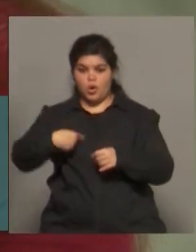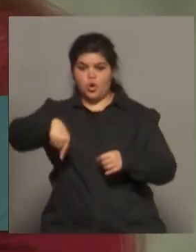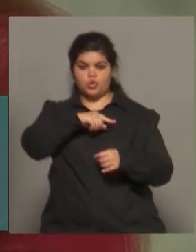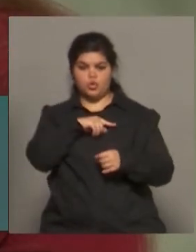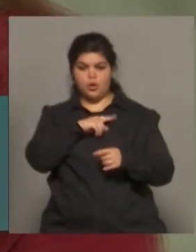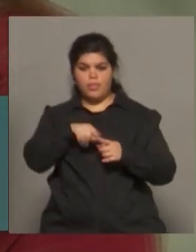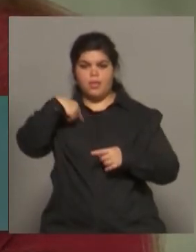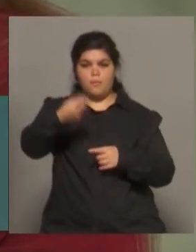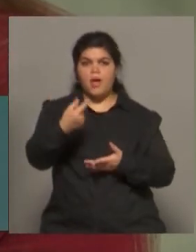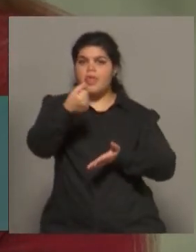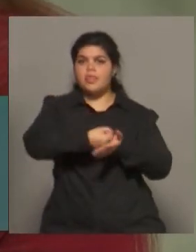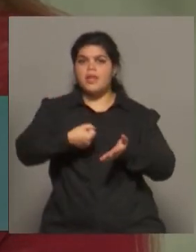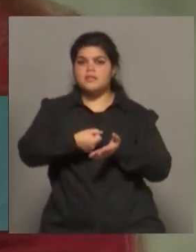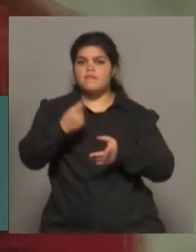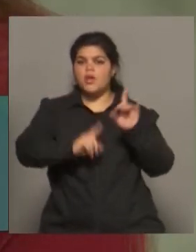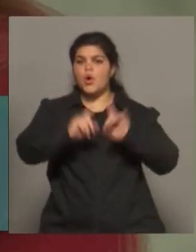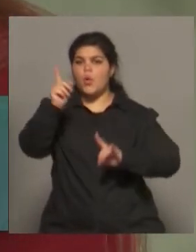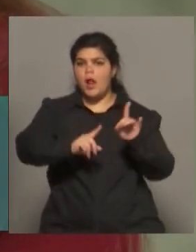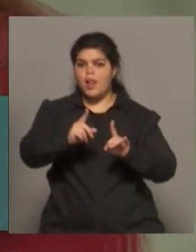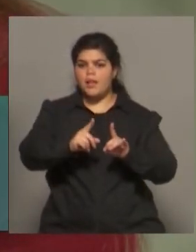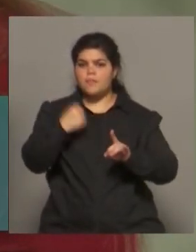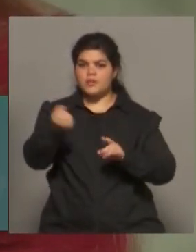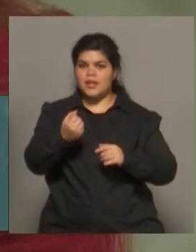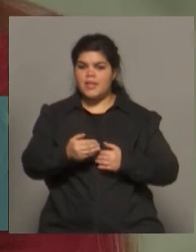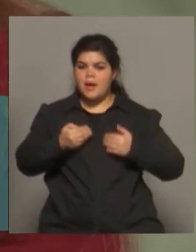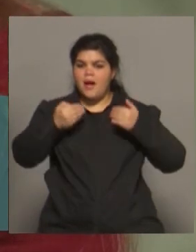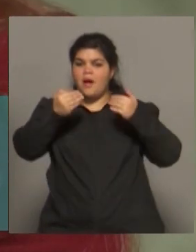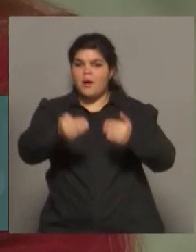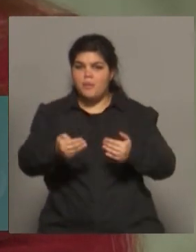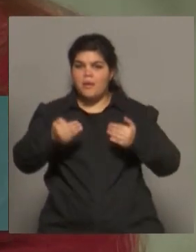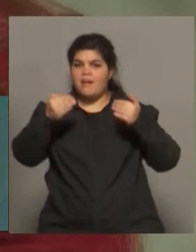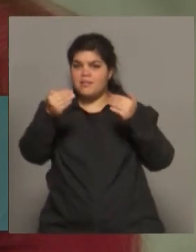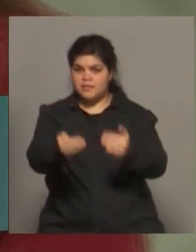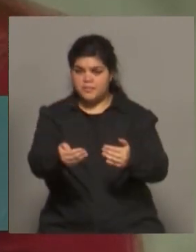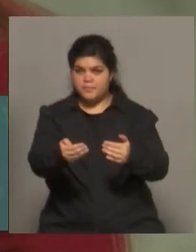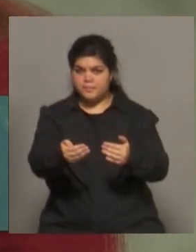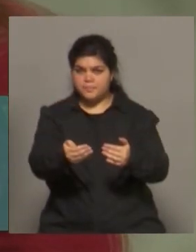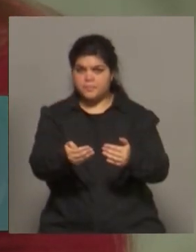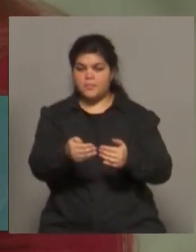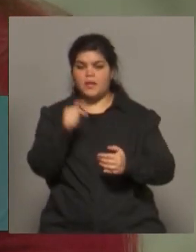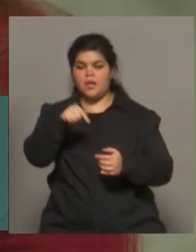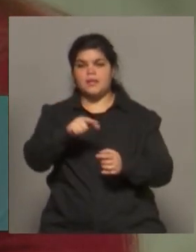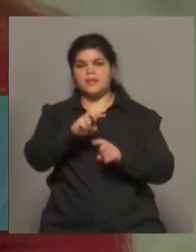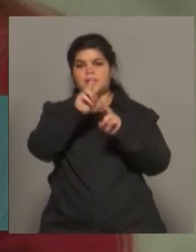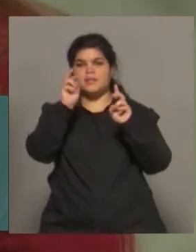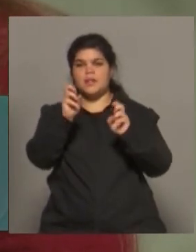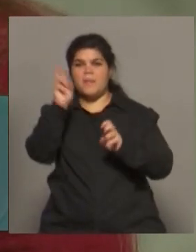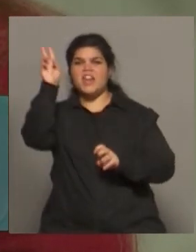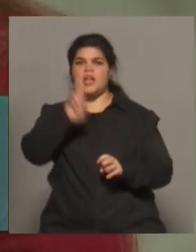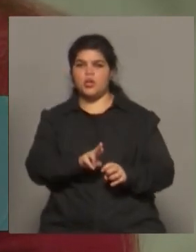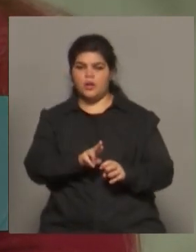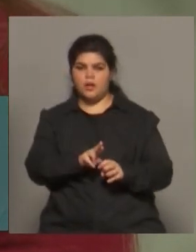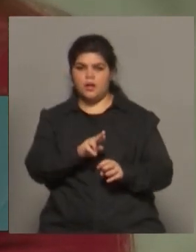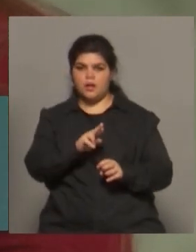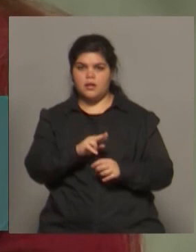enfrentar ese desafío y ir un pasito más. Pero yo creo que a nivel regional, ¿no? Y hablando primero, yo creo que hay